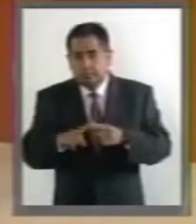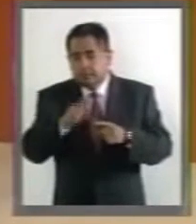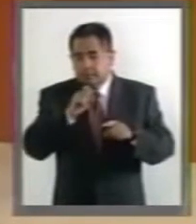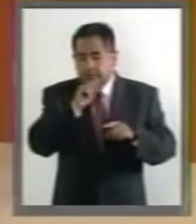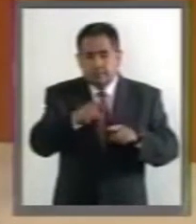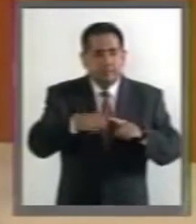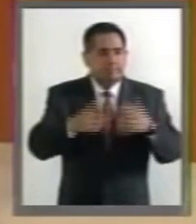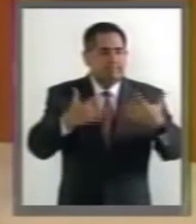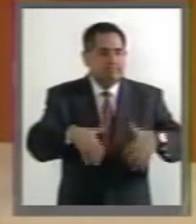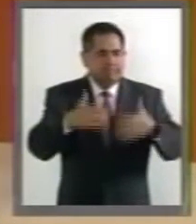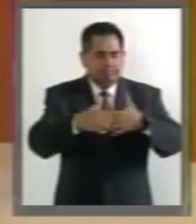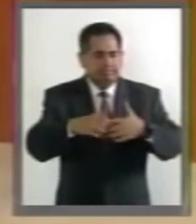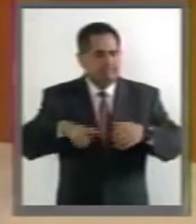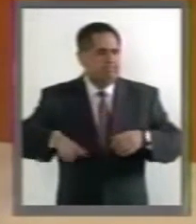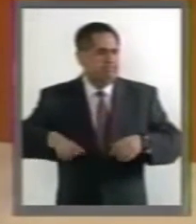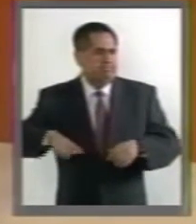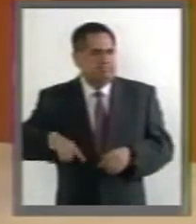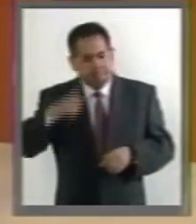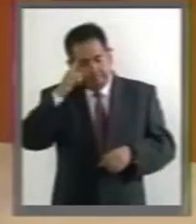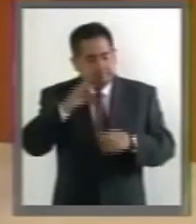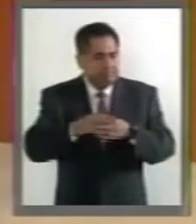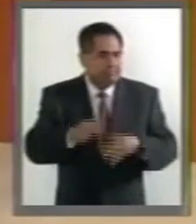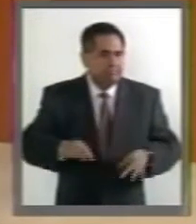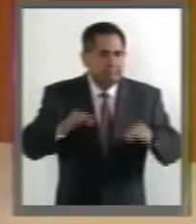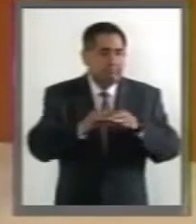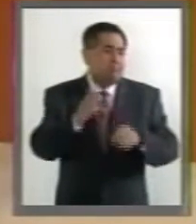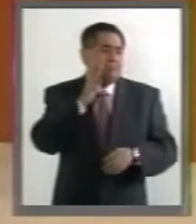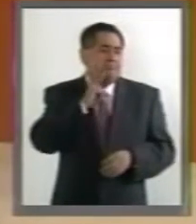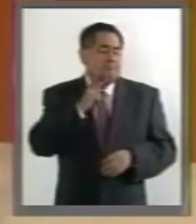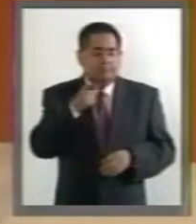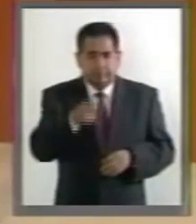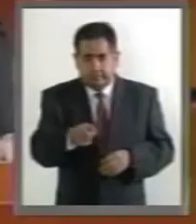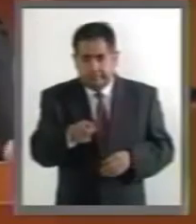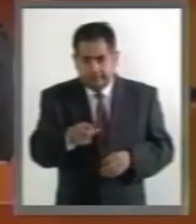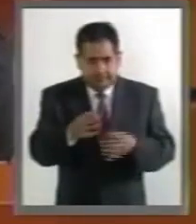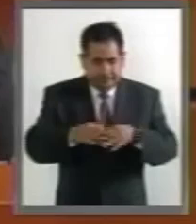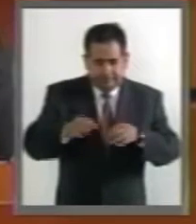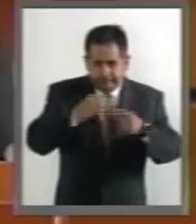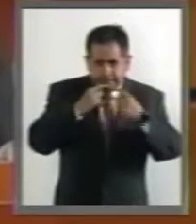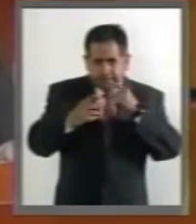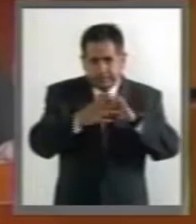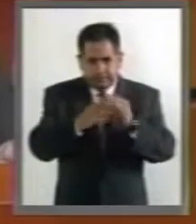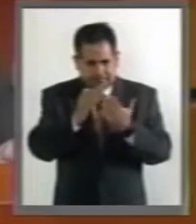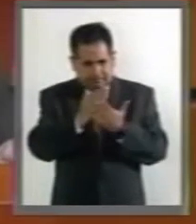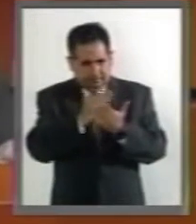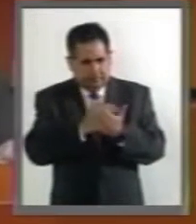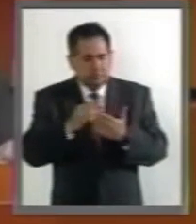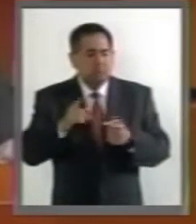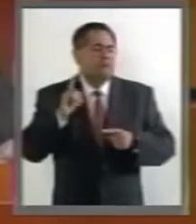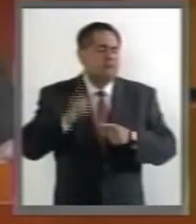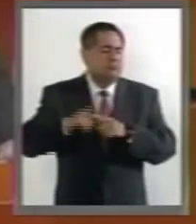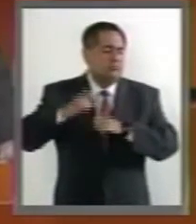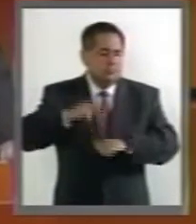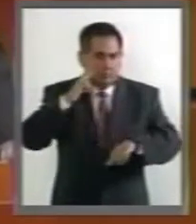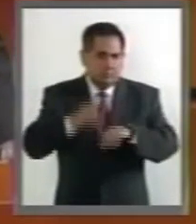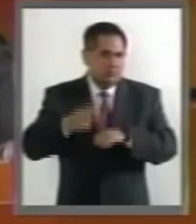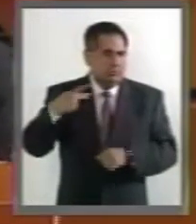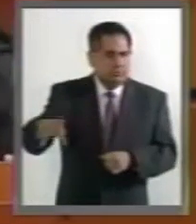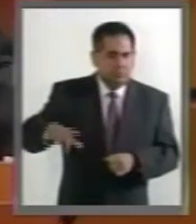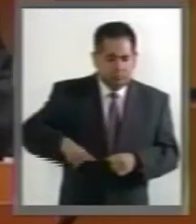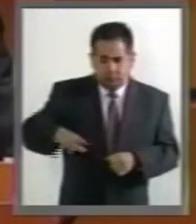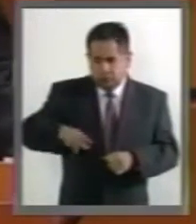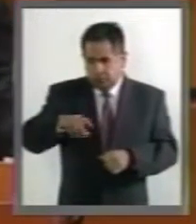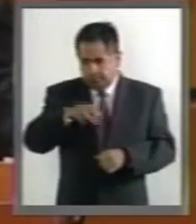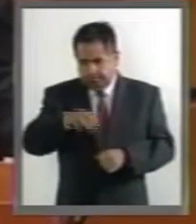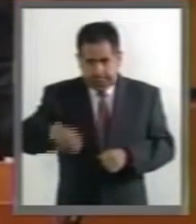empresas productivas del Estado, principalmente Pemex, las entidades y dependencias competentes de los gobiernos de las